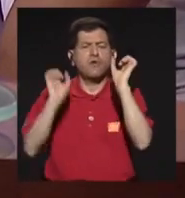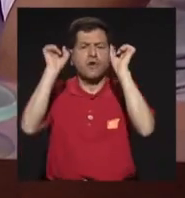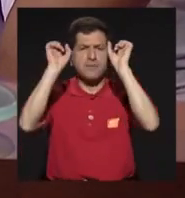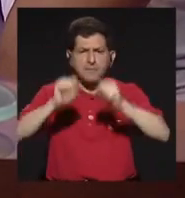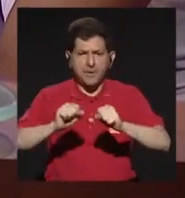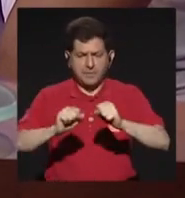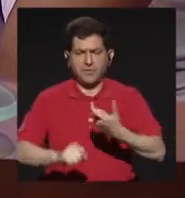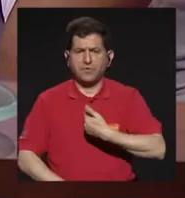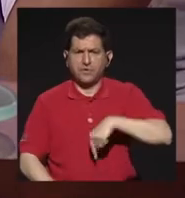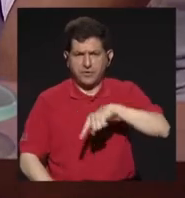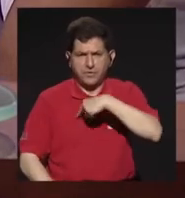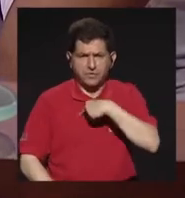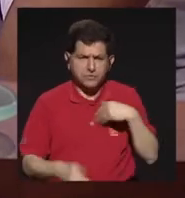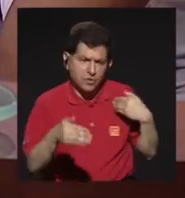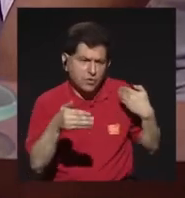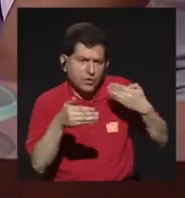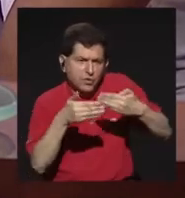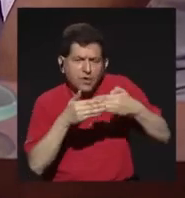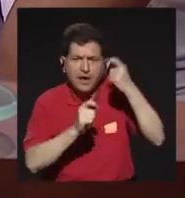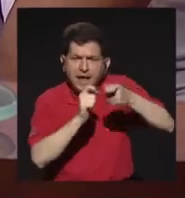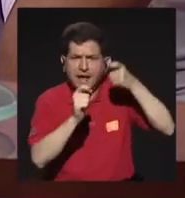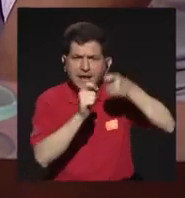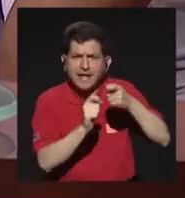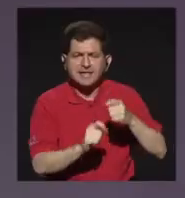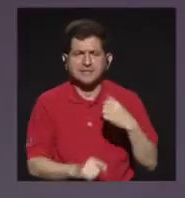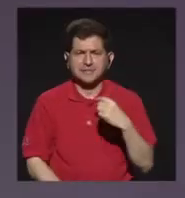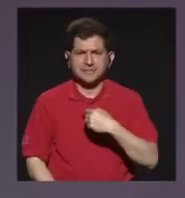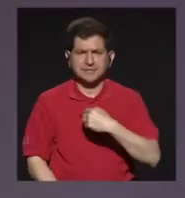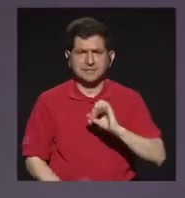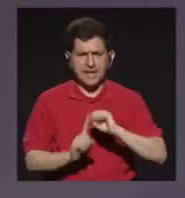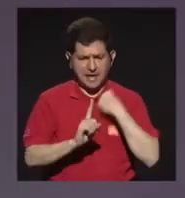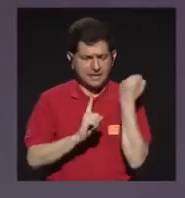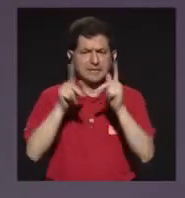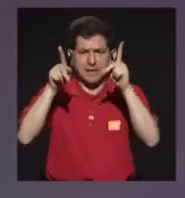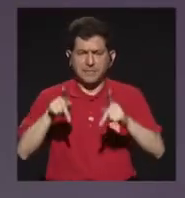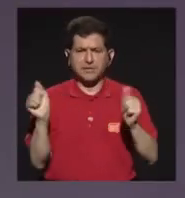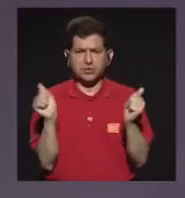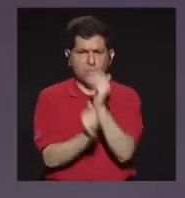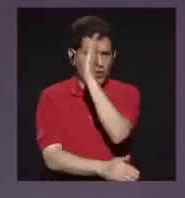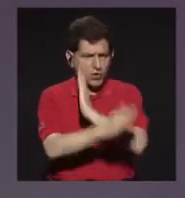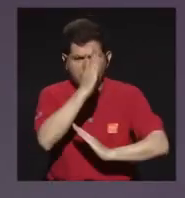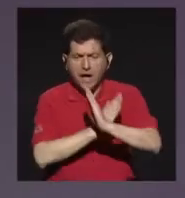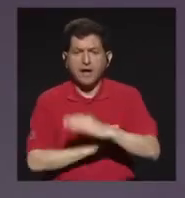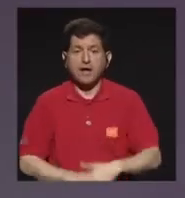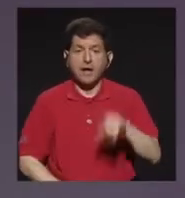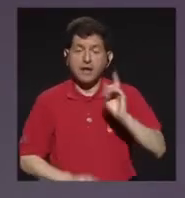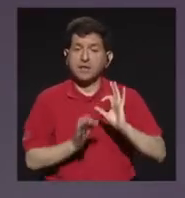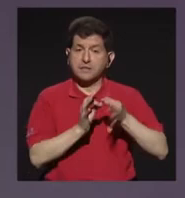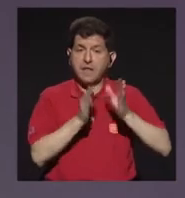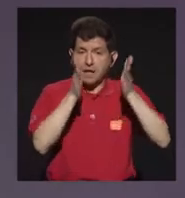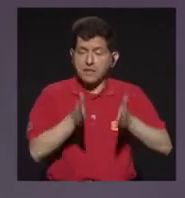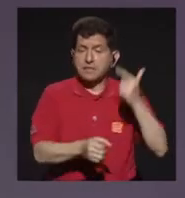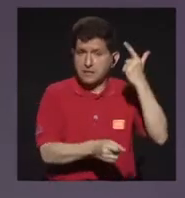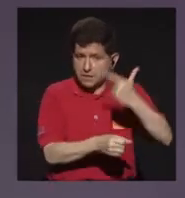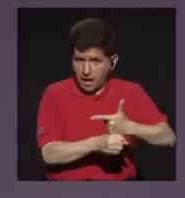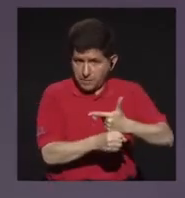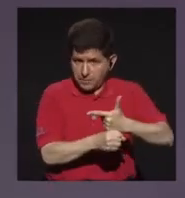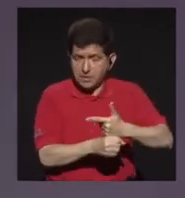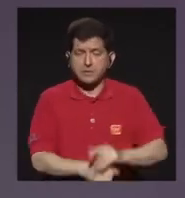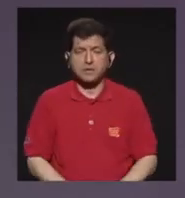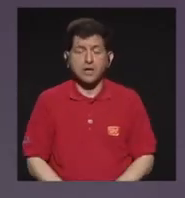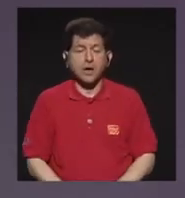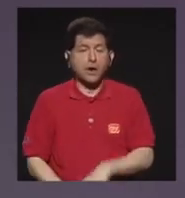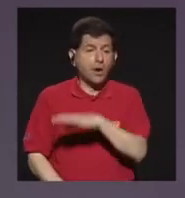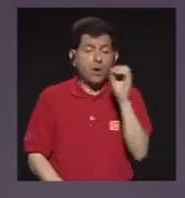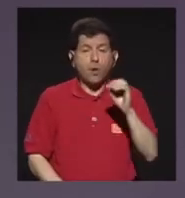podamos acercarnos a las especificidades de las personas con discapacidad, es decir, si se requiere intérprete de lesco, hacerlo, si